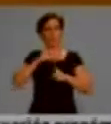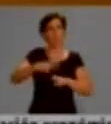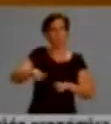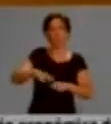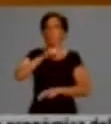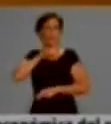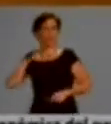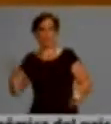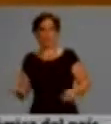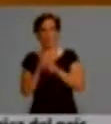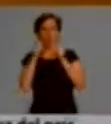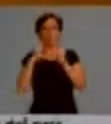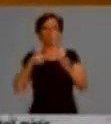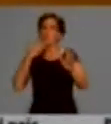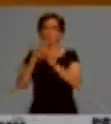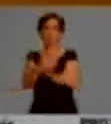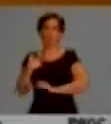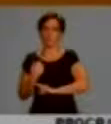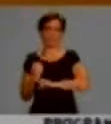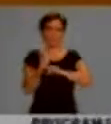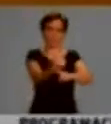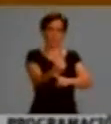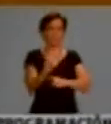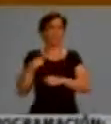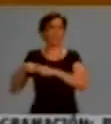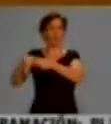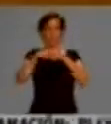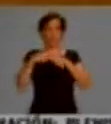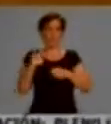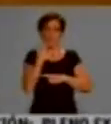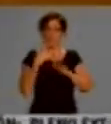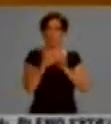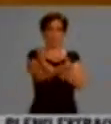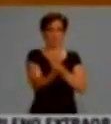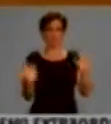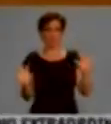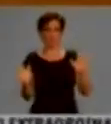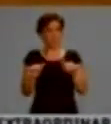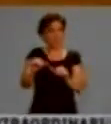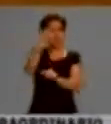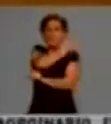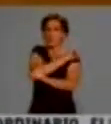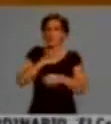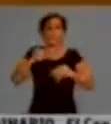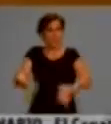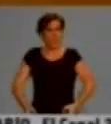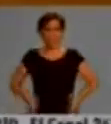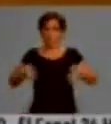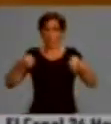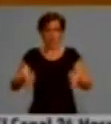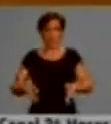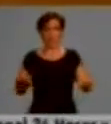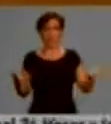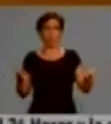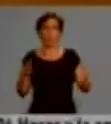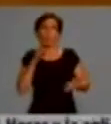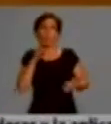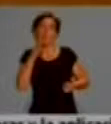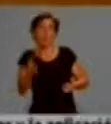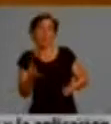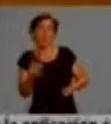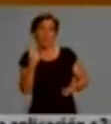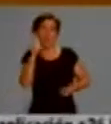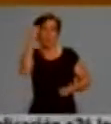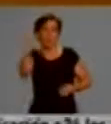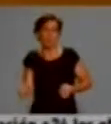mostrado mi apoyo y mi solidaridad. Siempre he actuado así, y no porque una persona